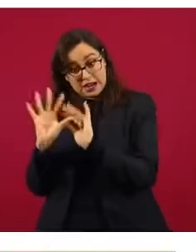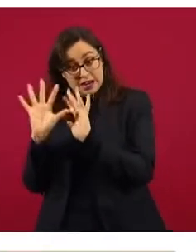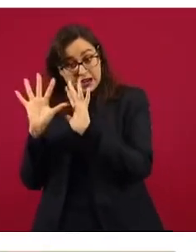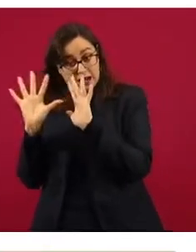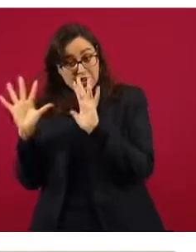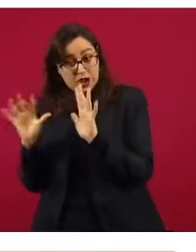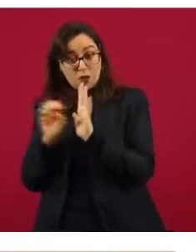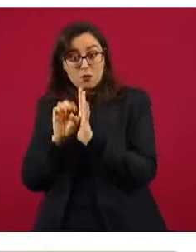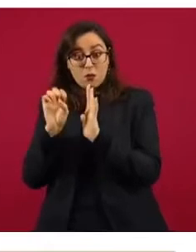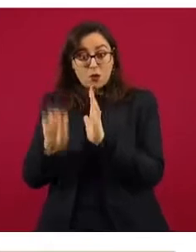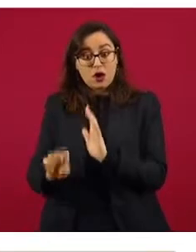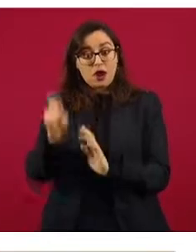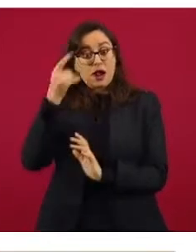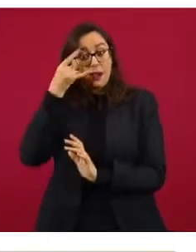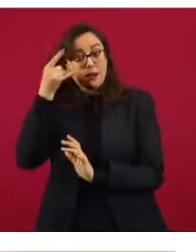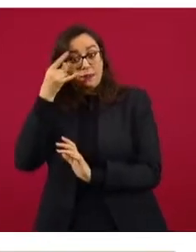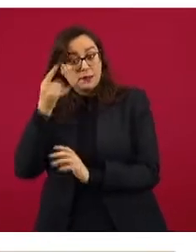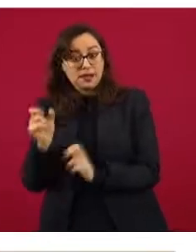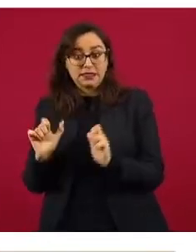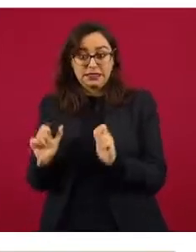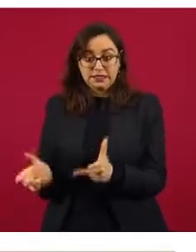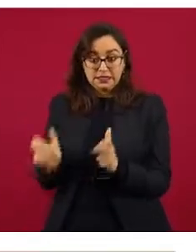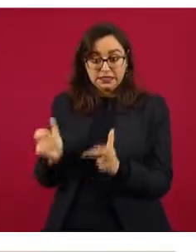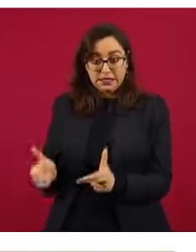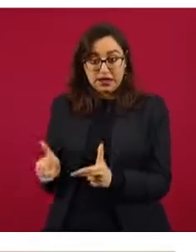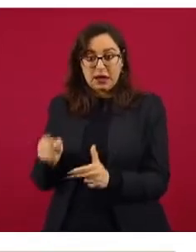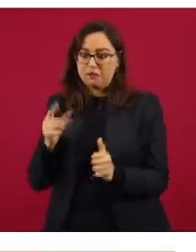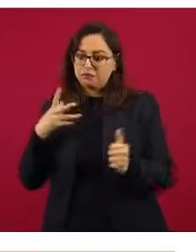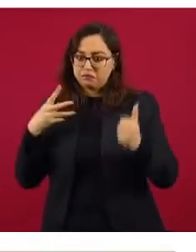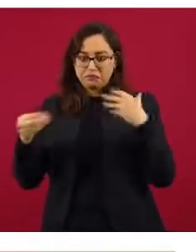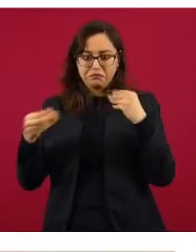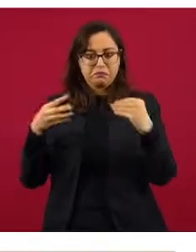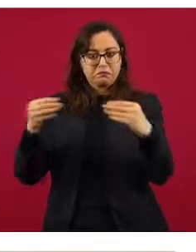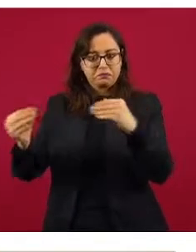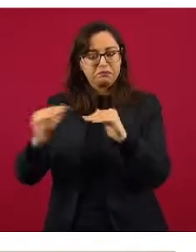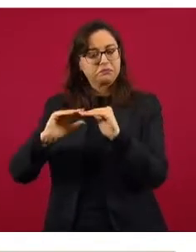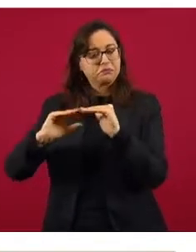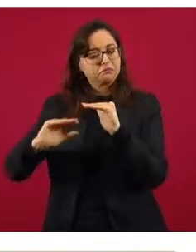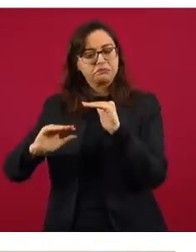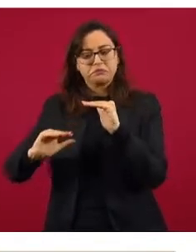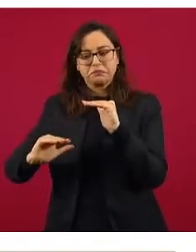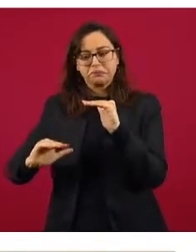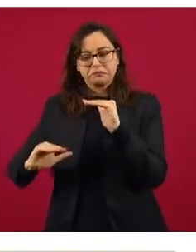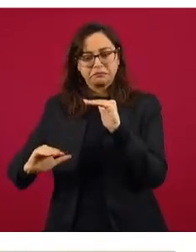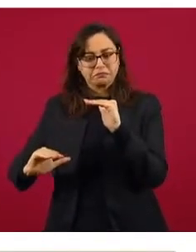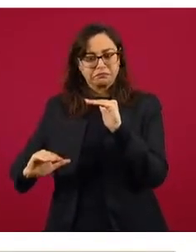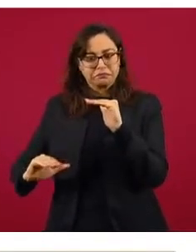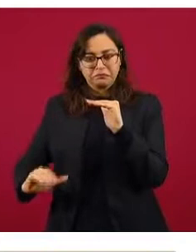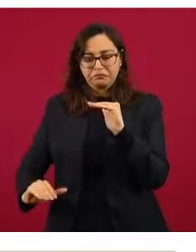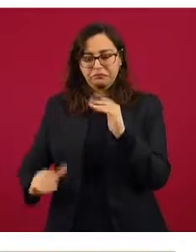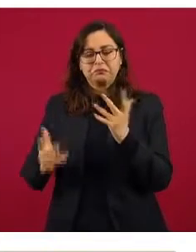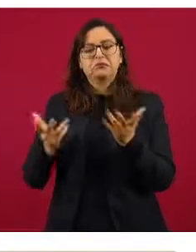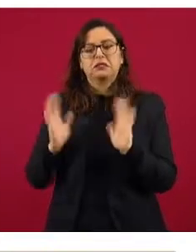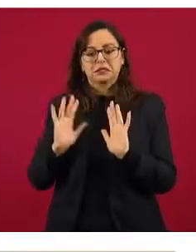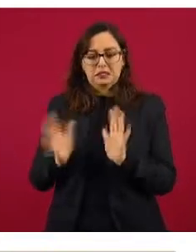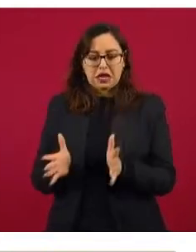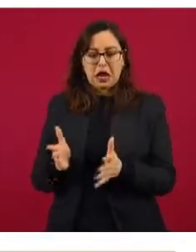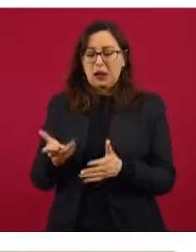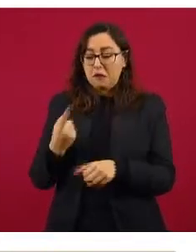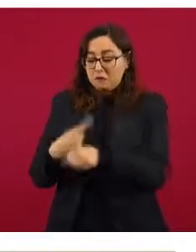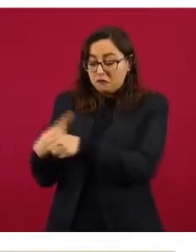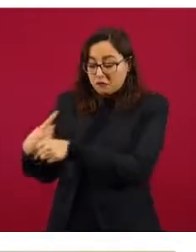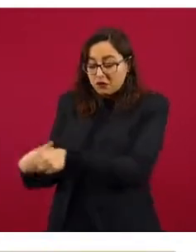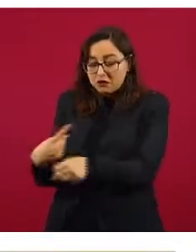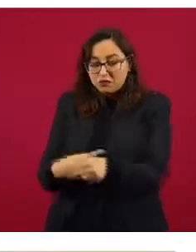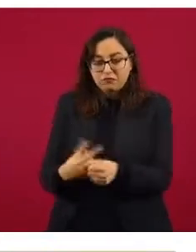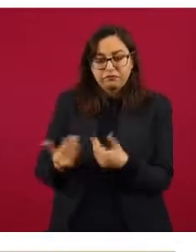es el caso de Campeche y Chiapas, la epidemia está con una carga de enfermedad, con una cantidad de personas